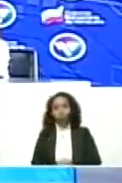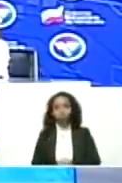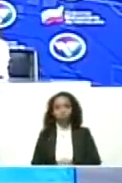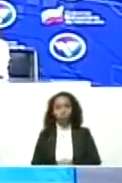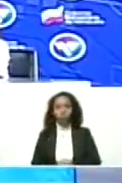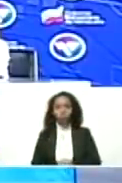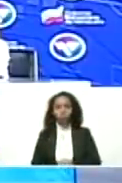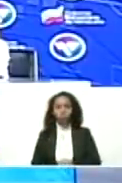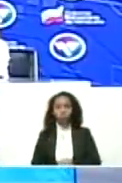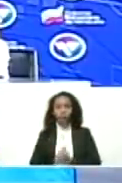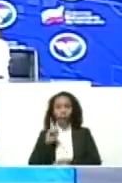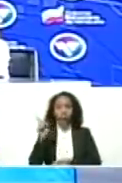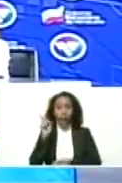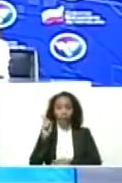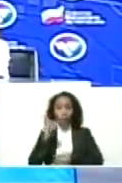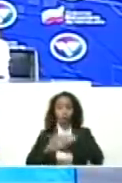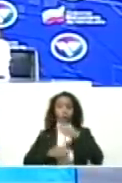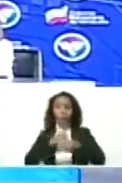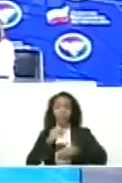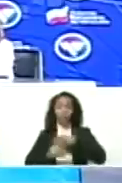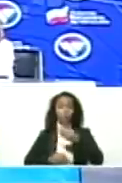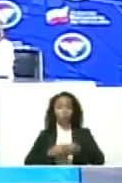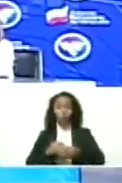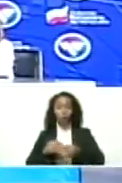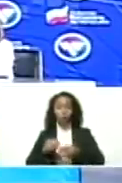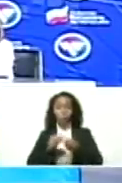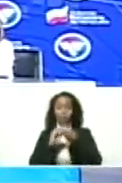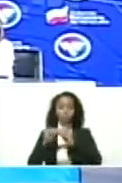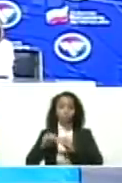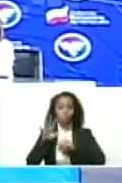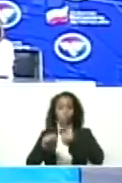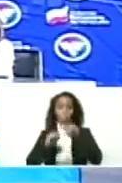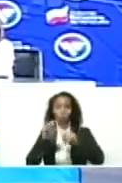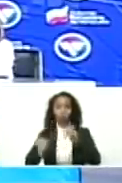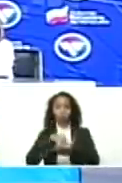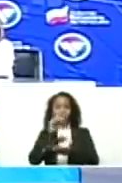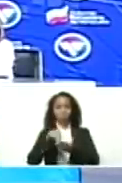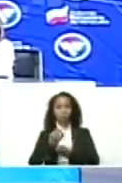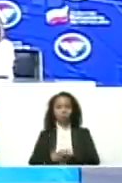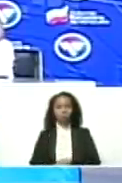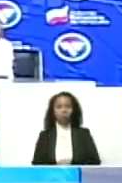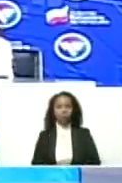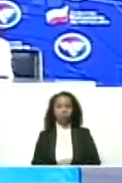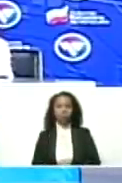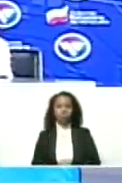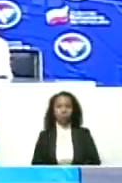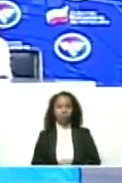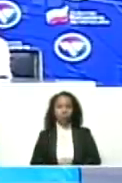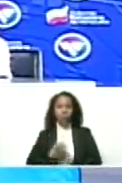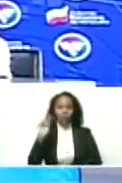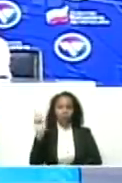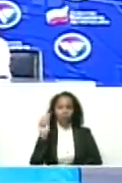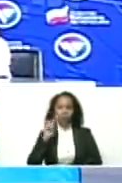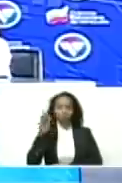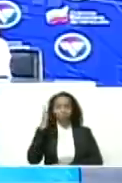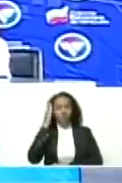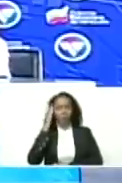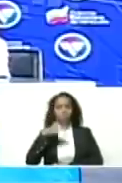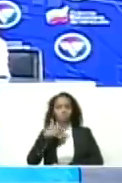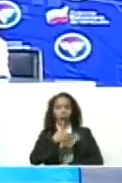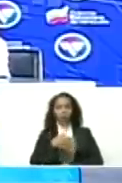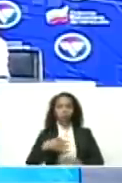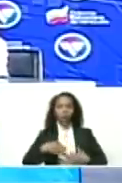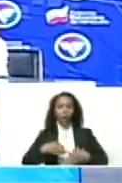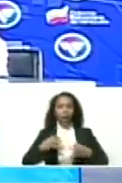lo cierto que eso condicionó la calidad del consumo nacional. Y el venezolano sabe cuando una